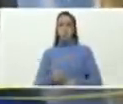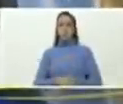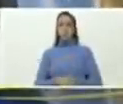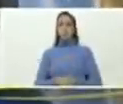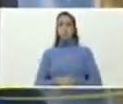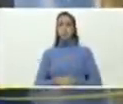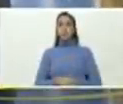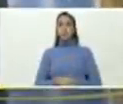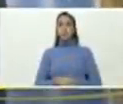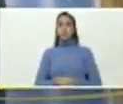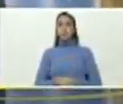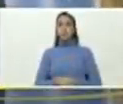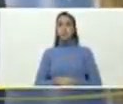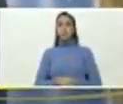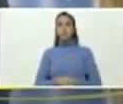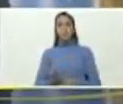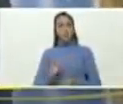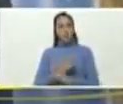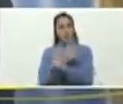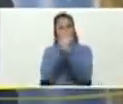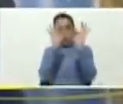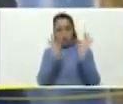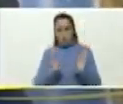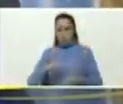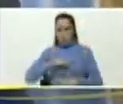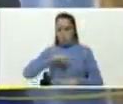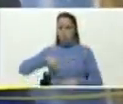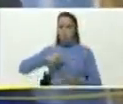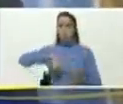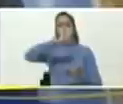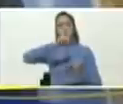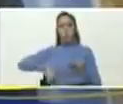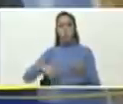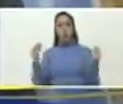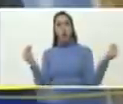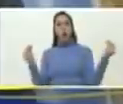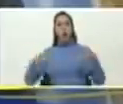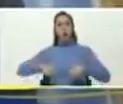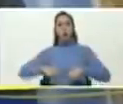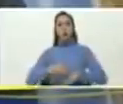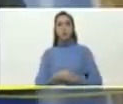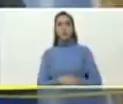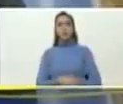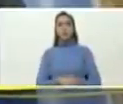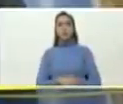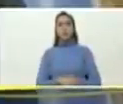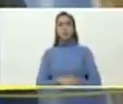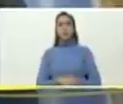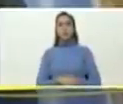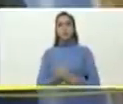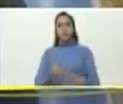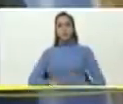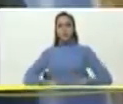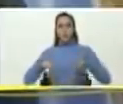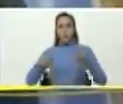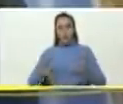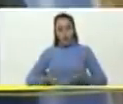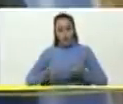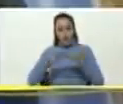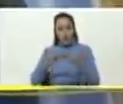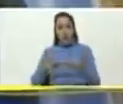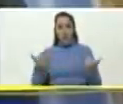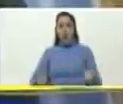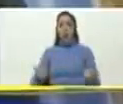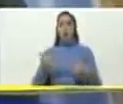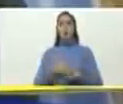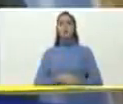en ese marco hemos firmado un acuerdo que garantice, ahora